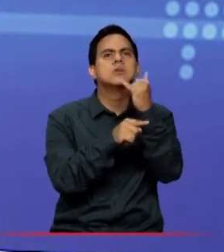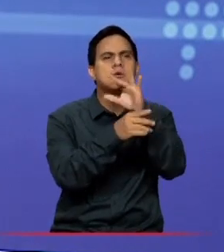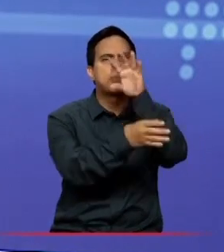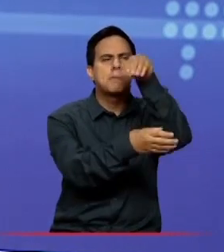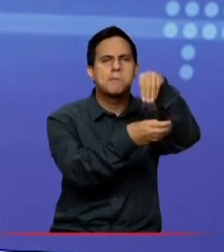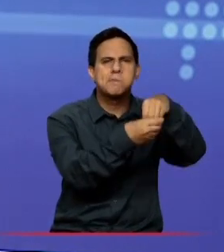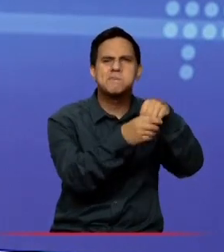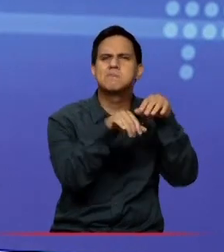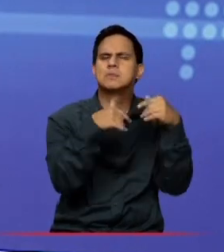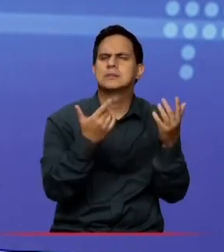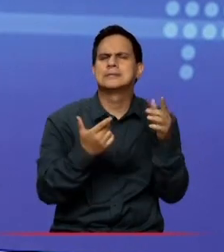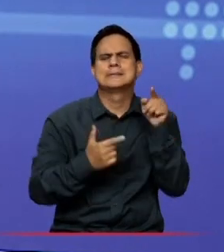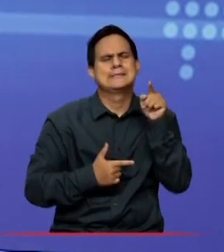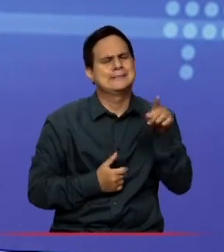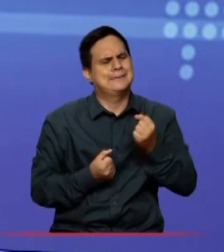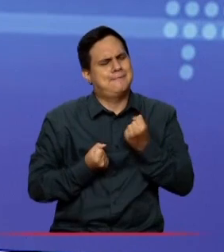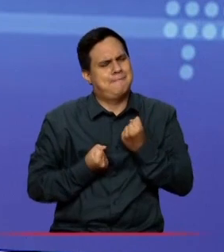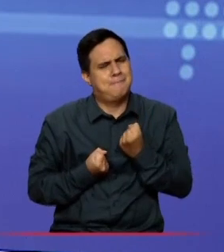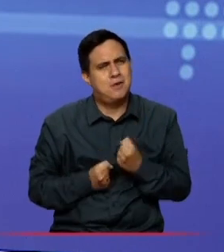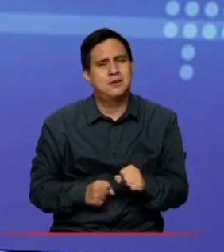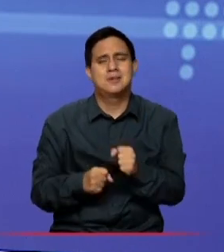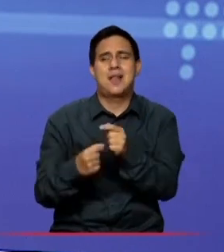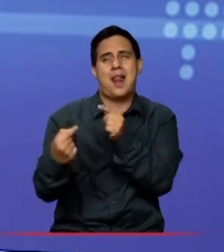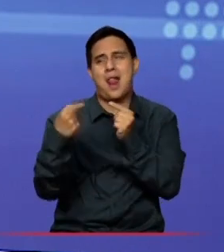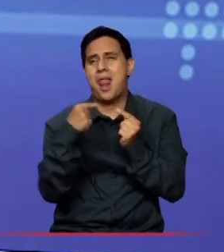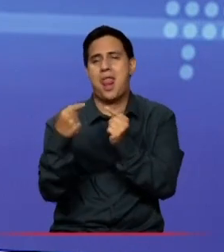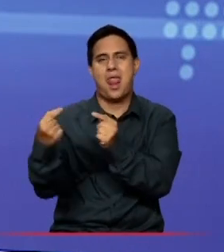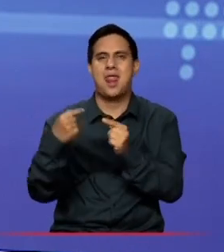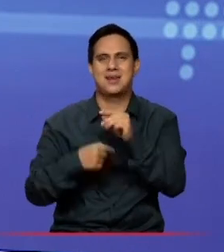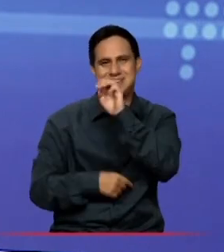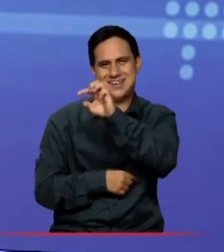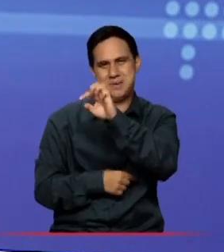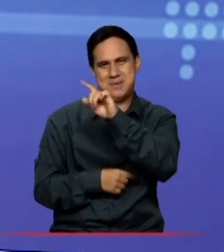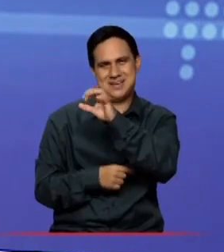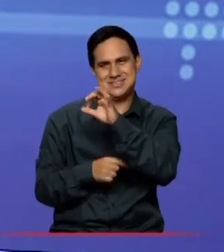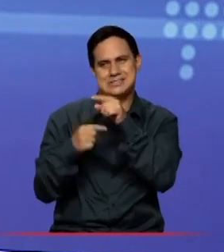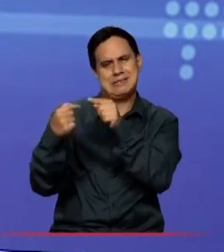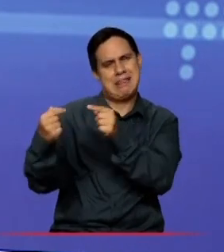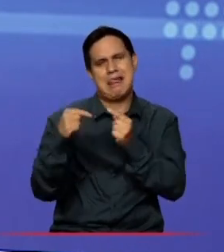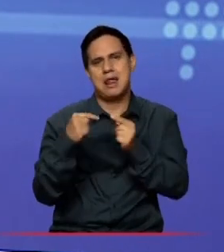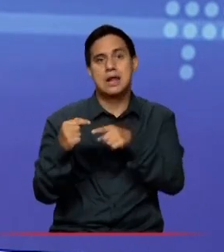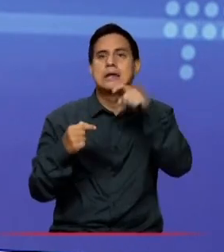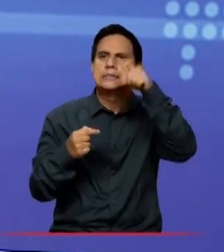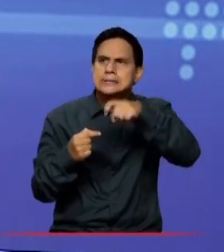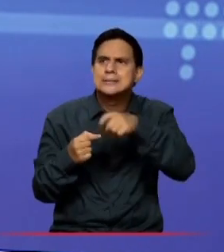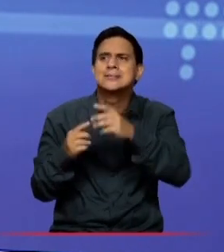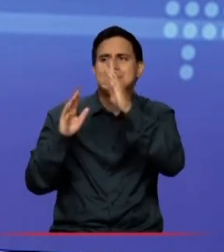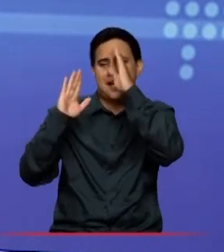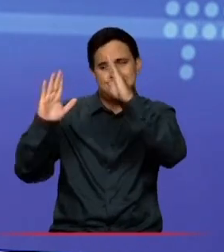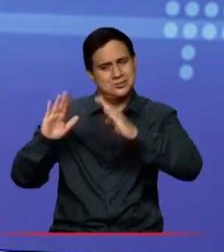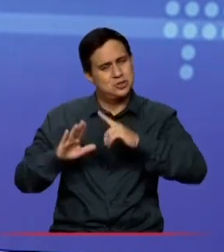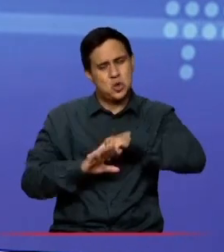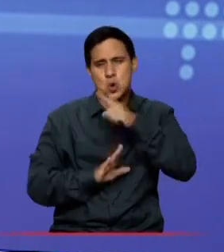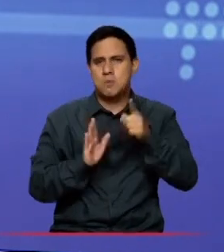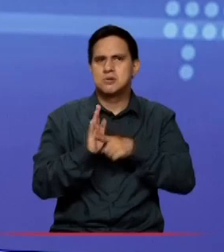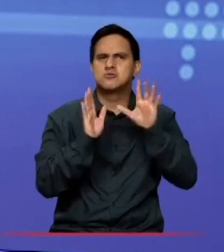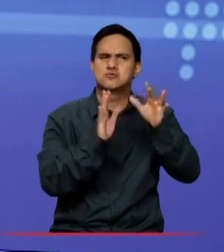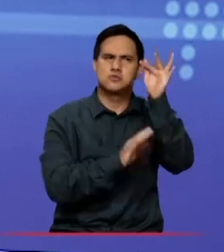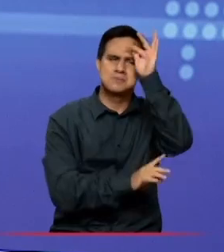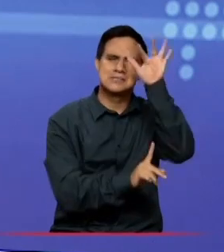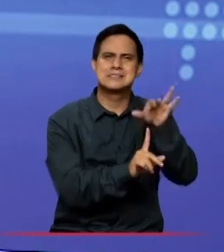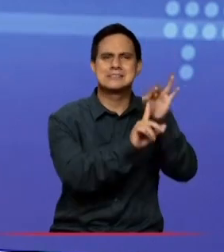que librar toda una batalla con su bps buscando la autorización que le permita ser atendida en un hospital de alta complejidad